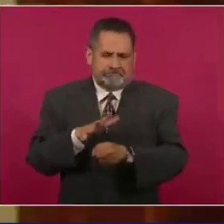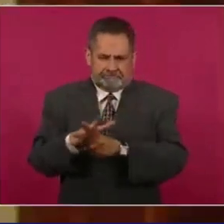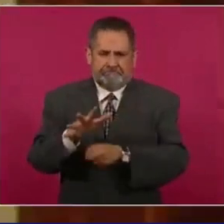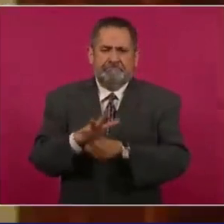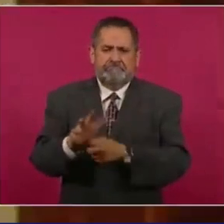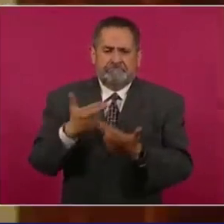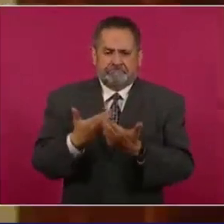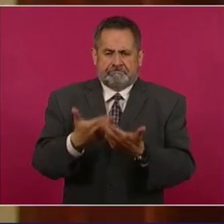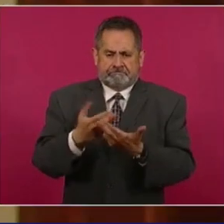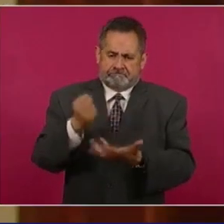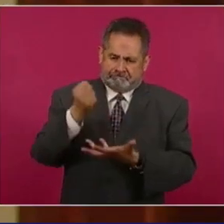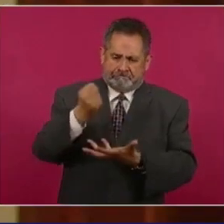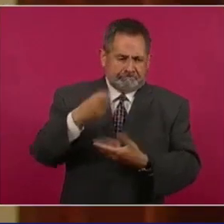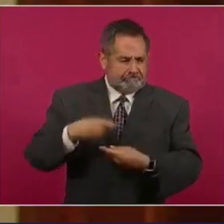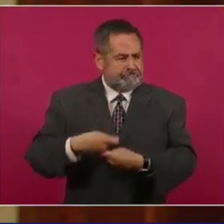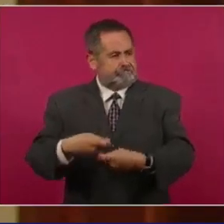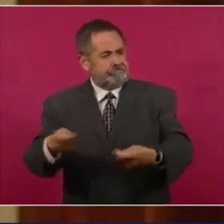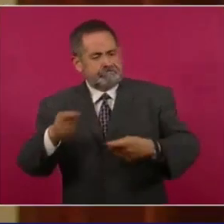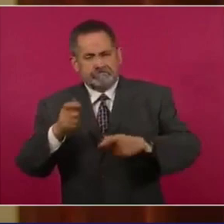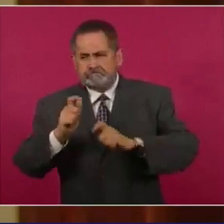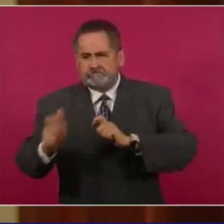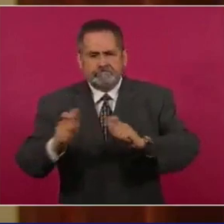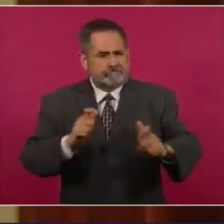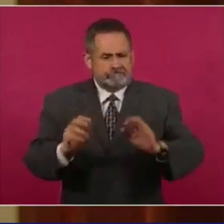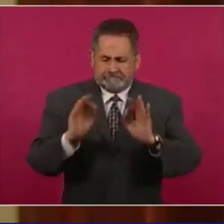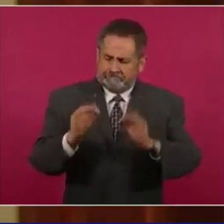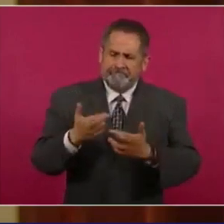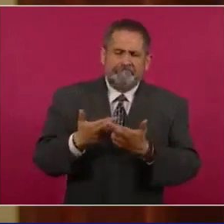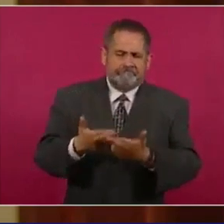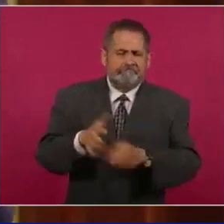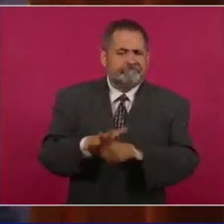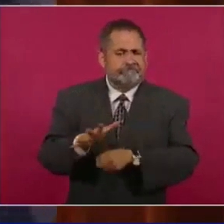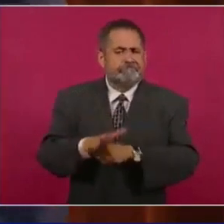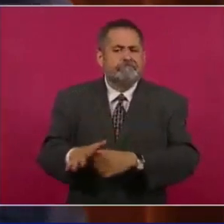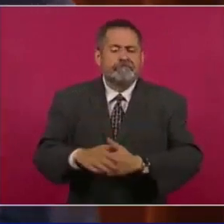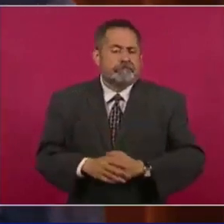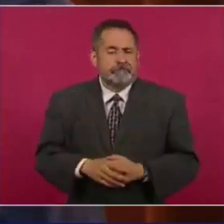suficientes. Ahora es exclusivo.